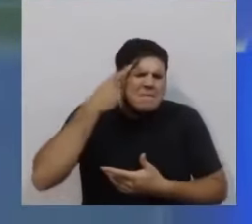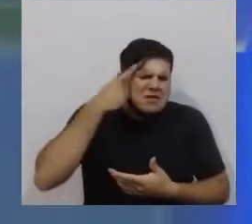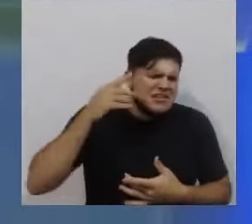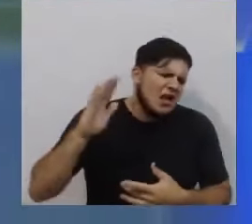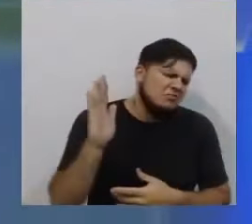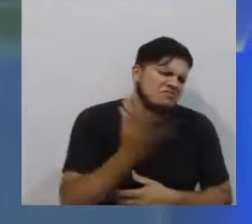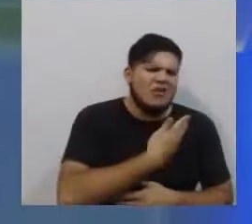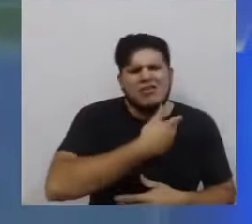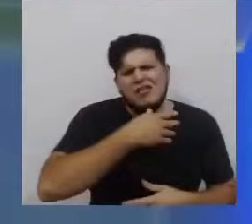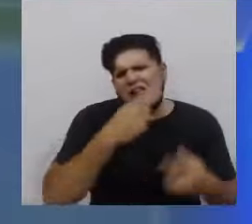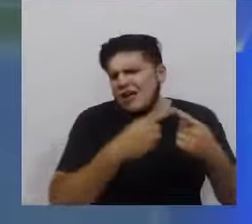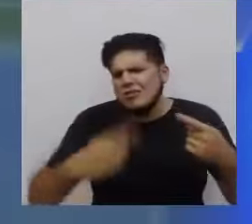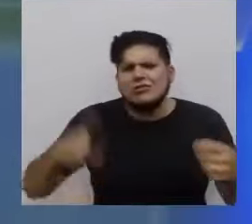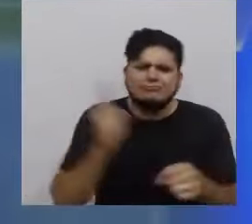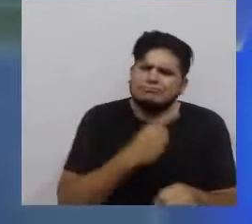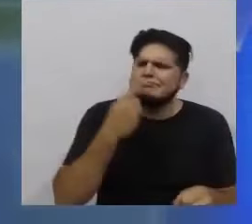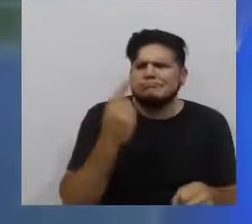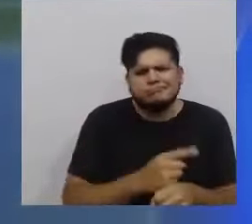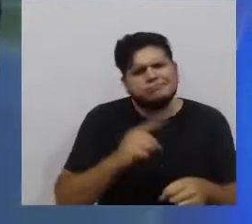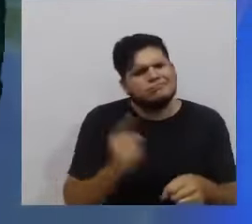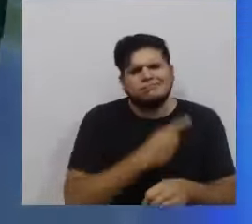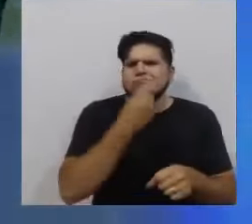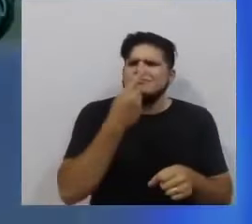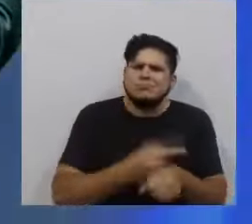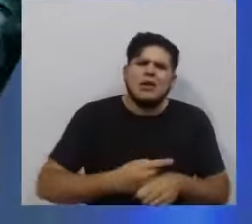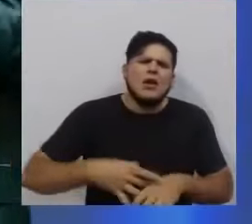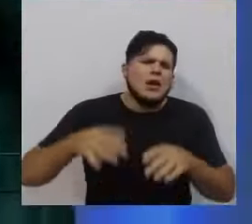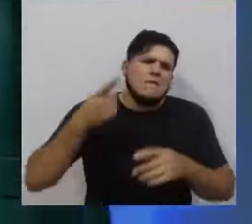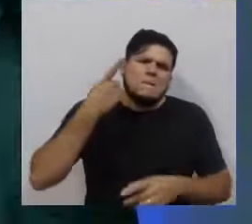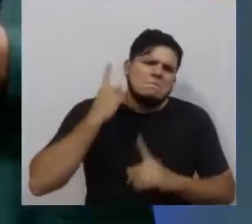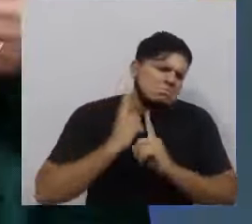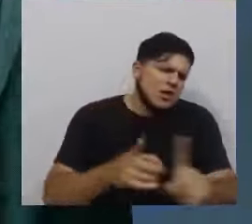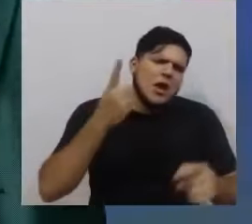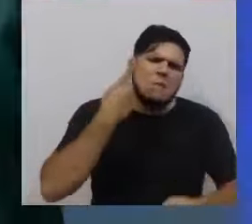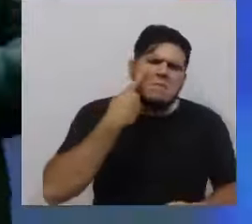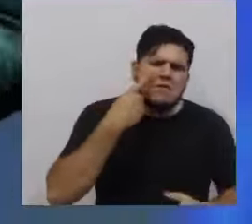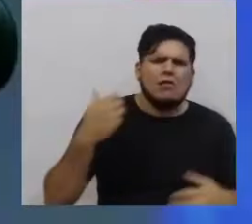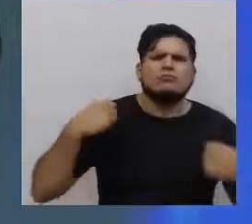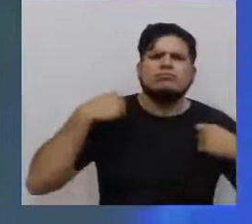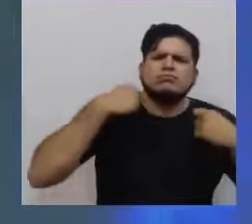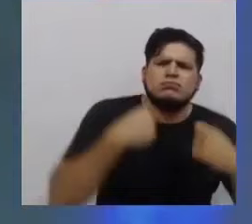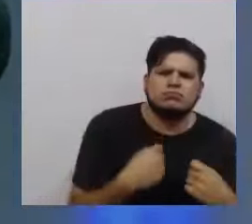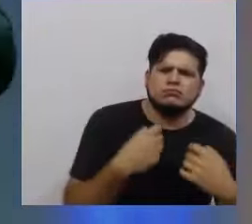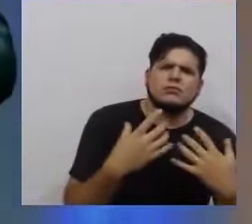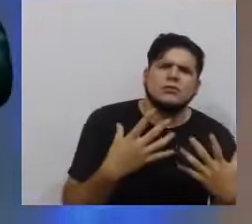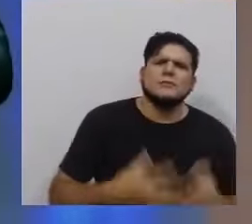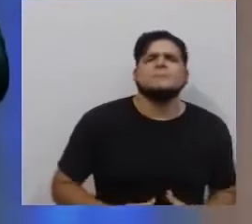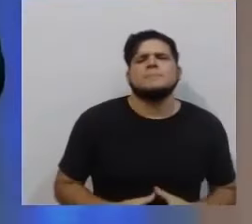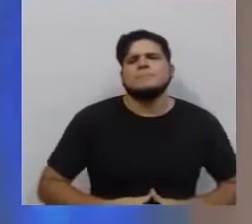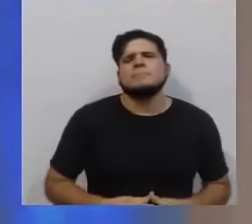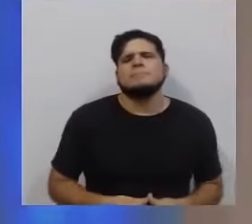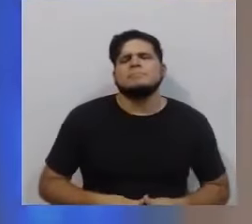y el enemigo comienza a obrar cuando no hay capacidad de reacción y decir no